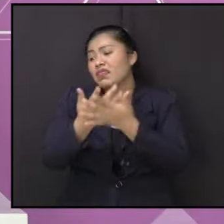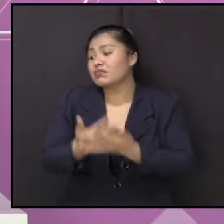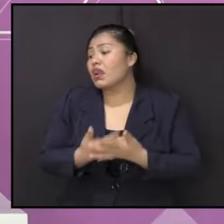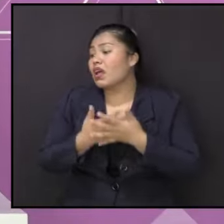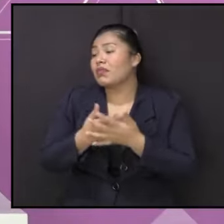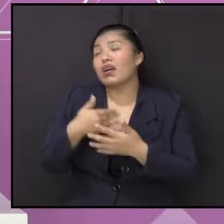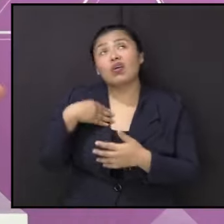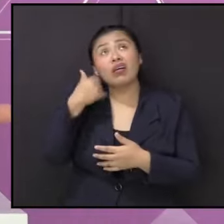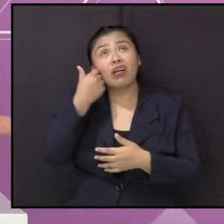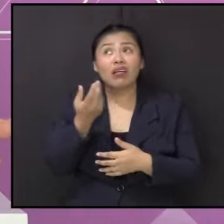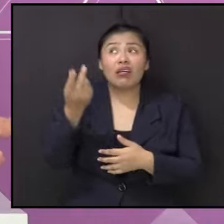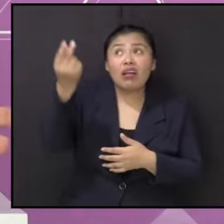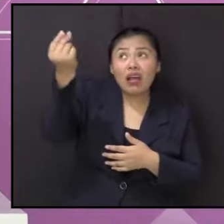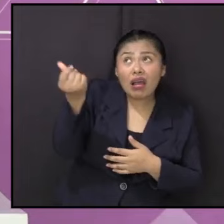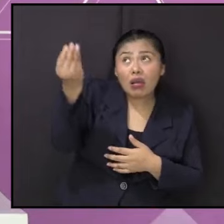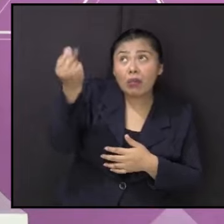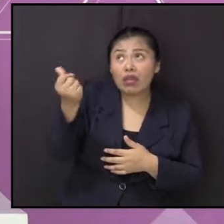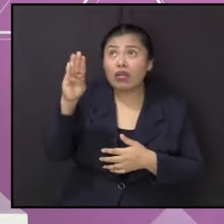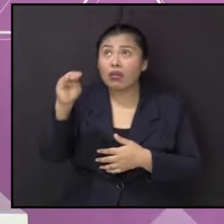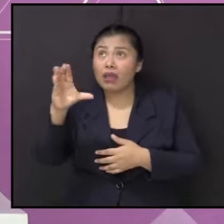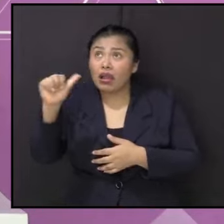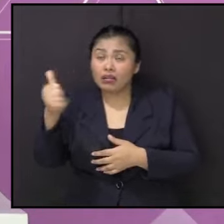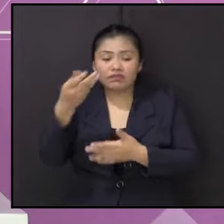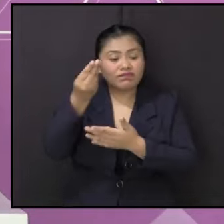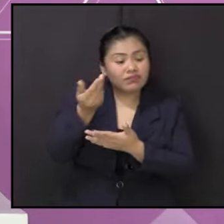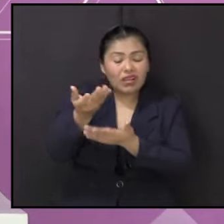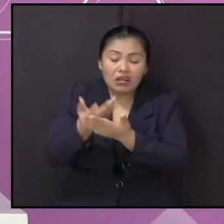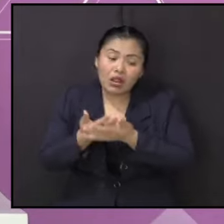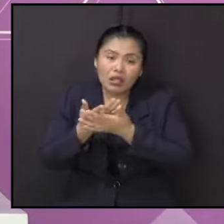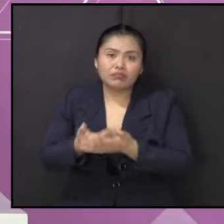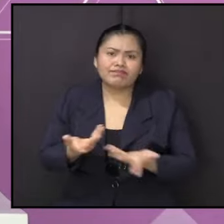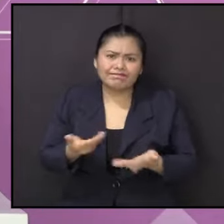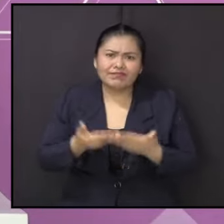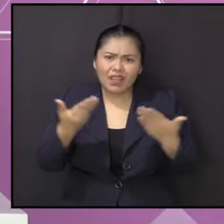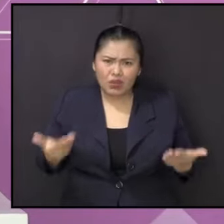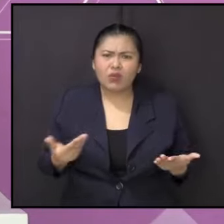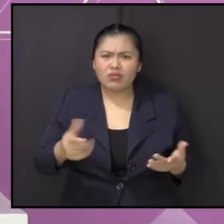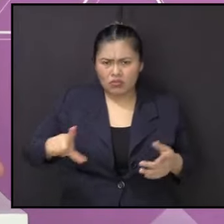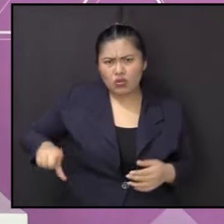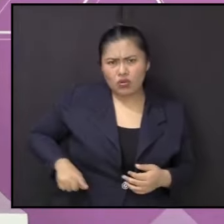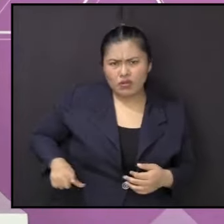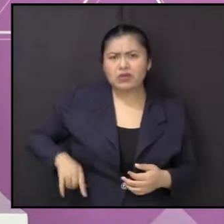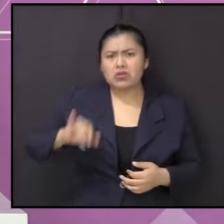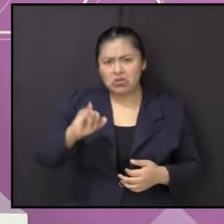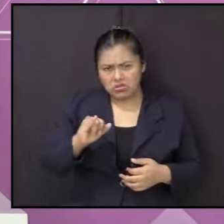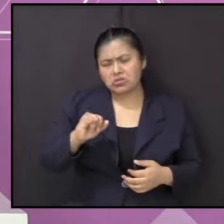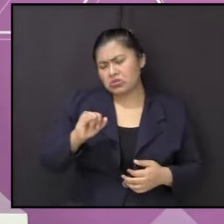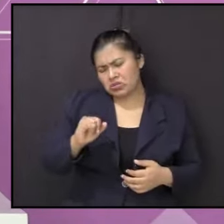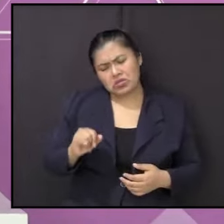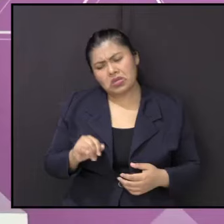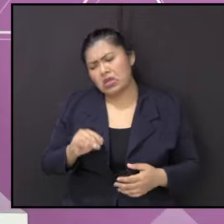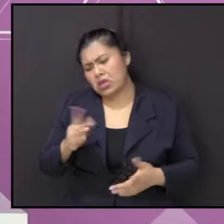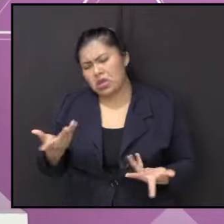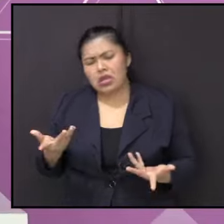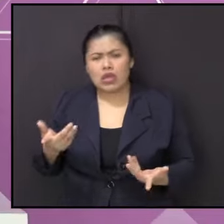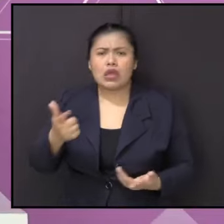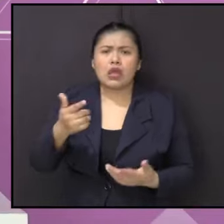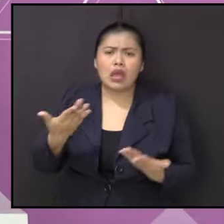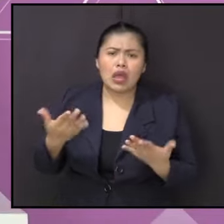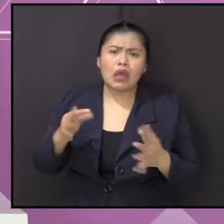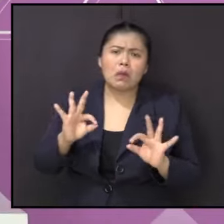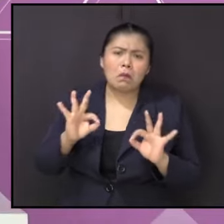un apoyo a veces, pues que realmente, a pesar de que el gobierno actual ha sido muy generoso y dadivoso, desafortunadamente a veces son